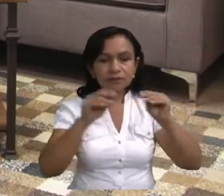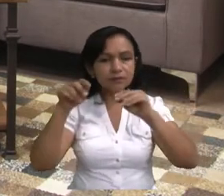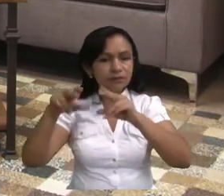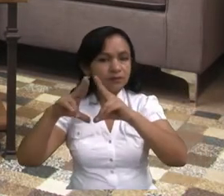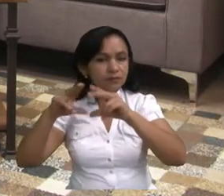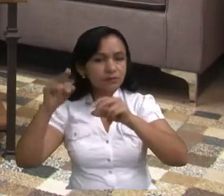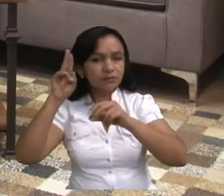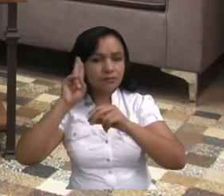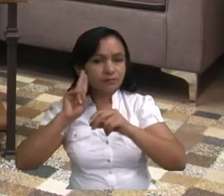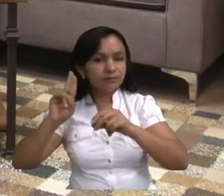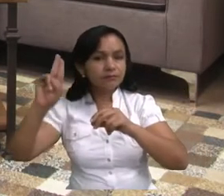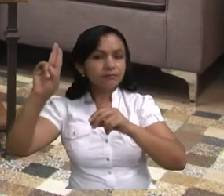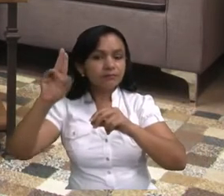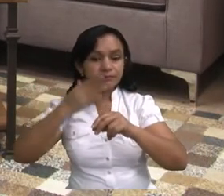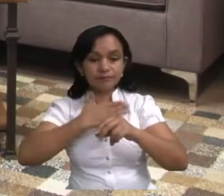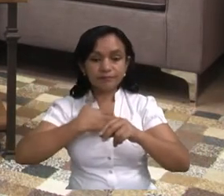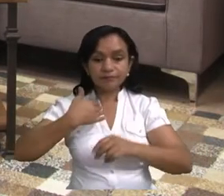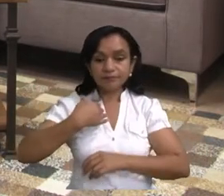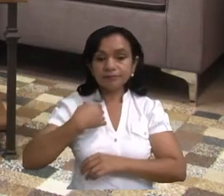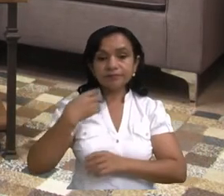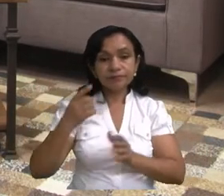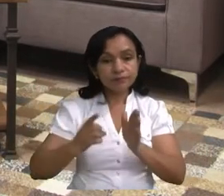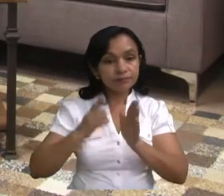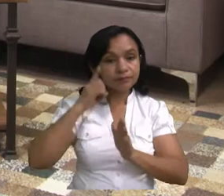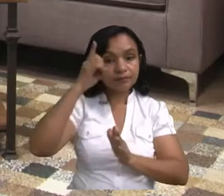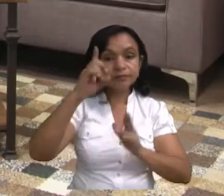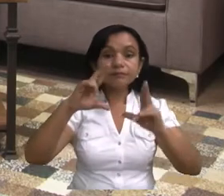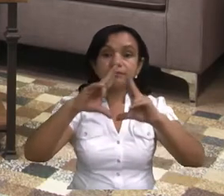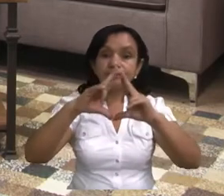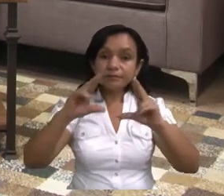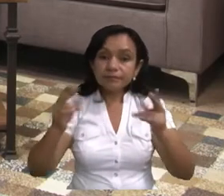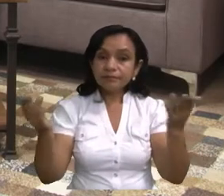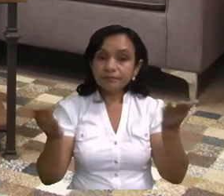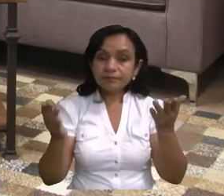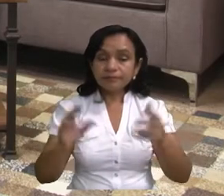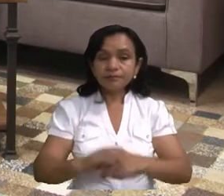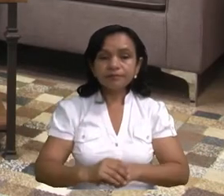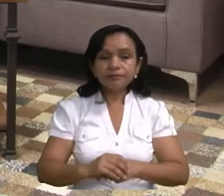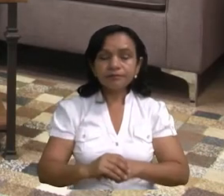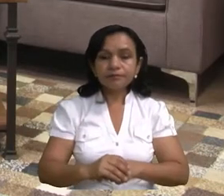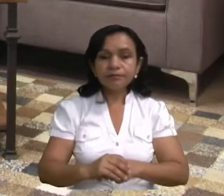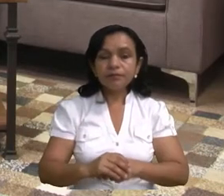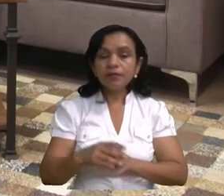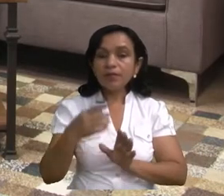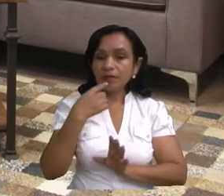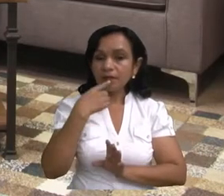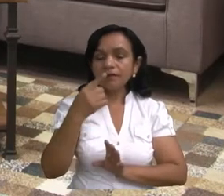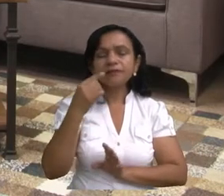y, claro, potenciarla para el desarrollo del país. Sí, efectivamente, pues